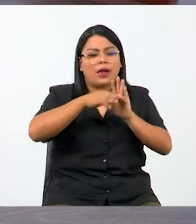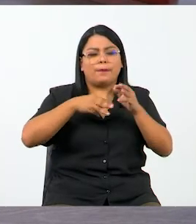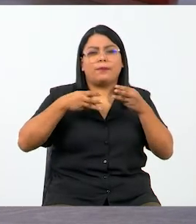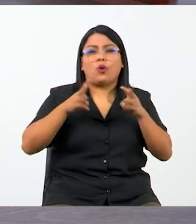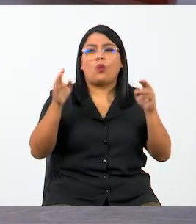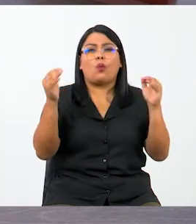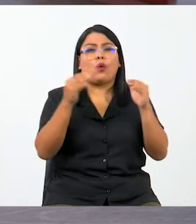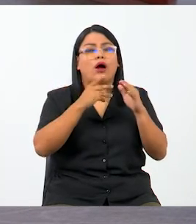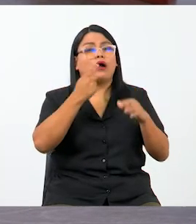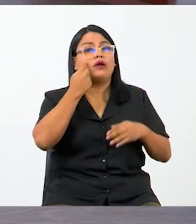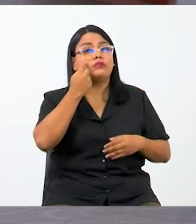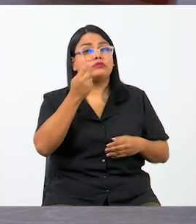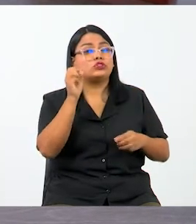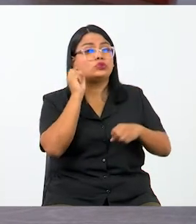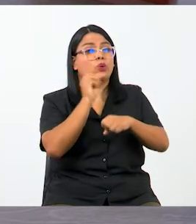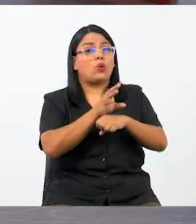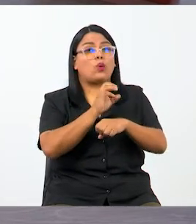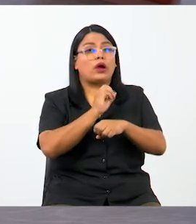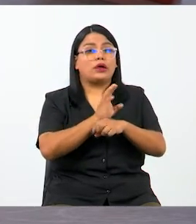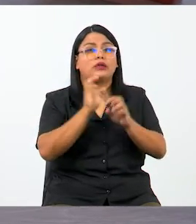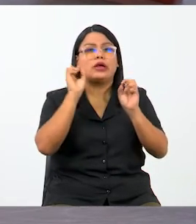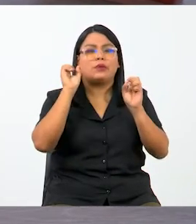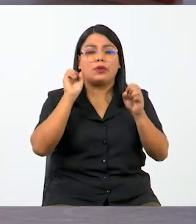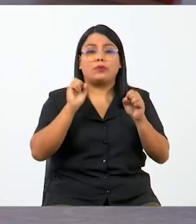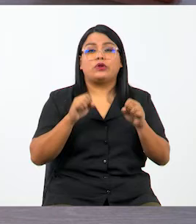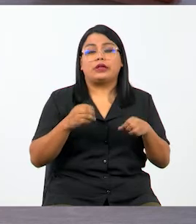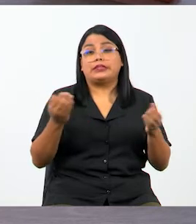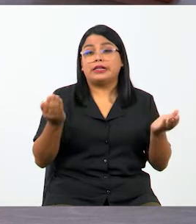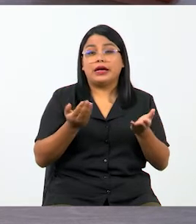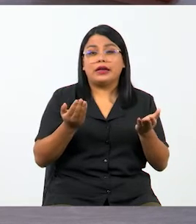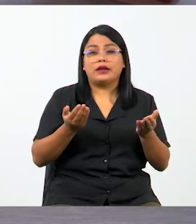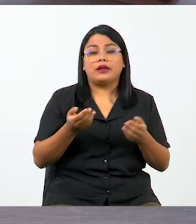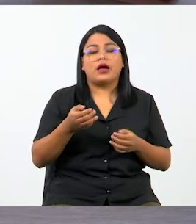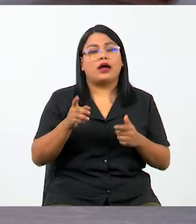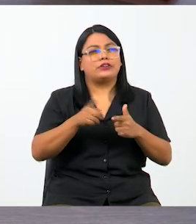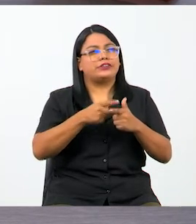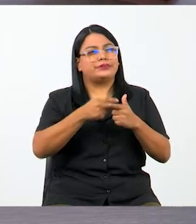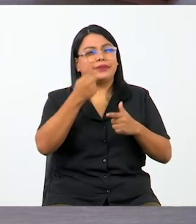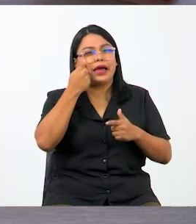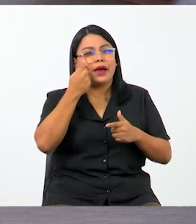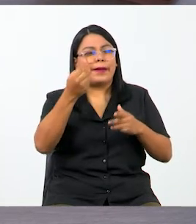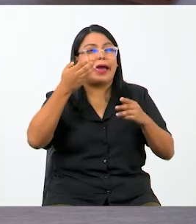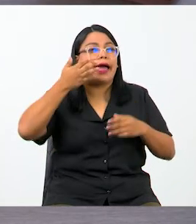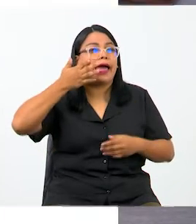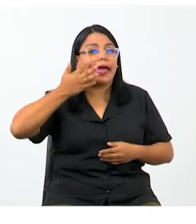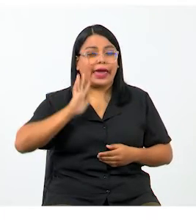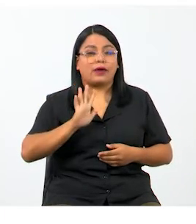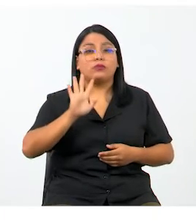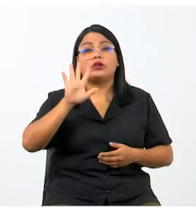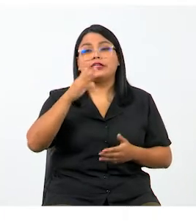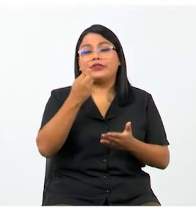sugerencias para este momento. Para ello veamos el ejemplo de quinto grado.